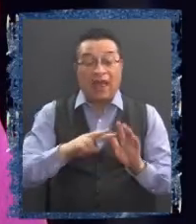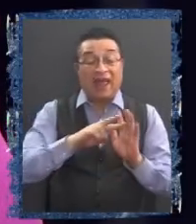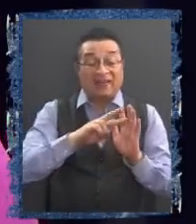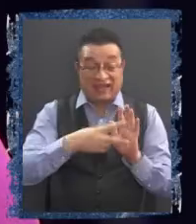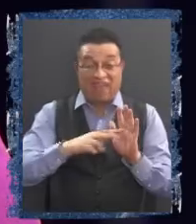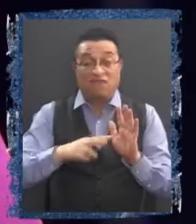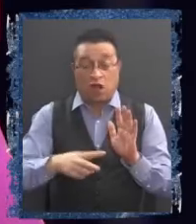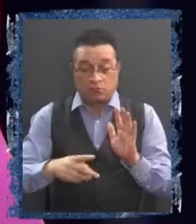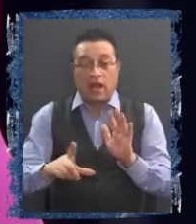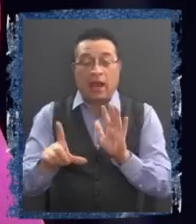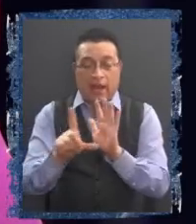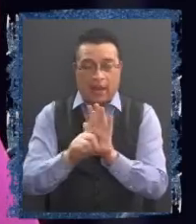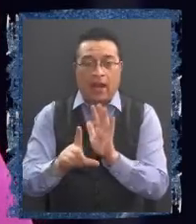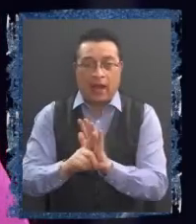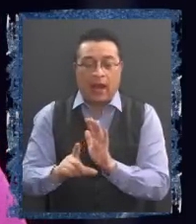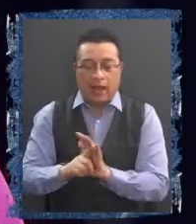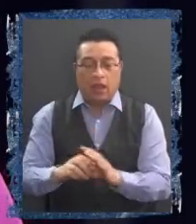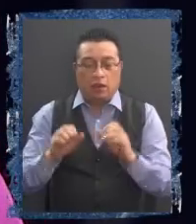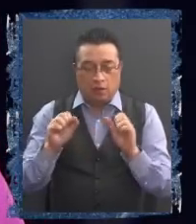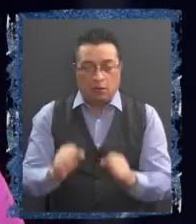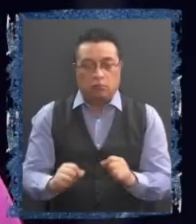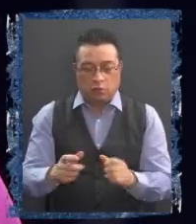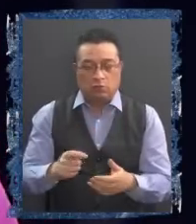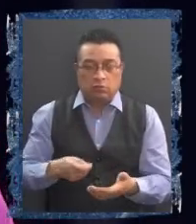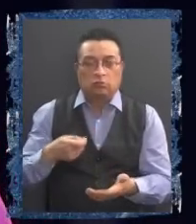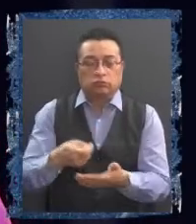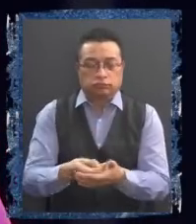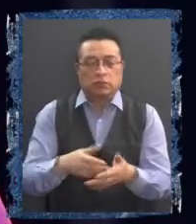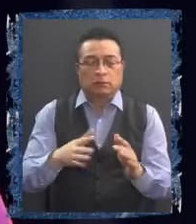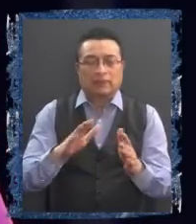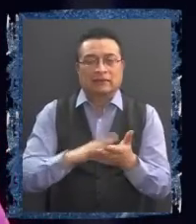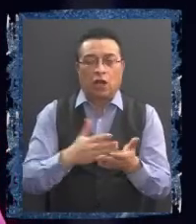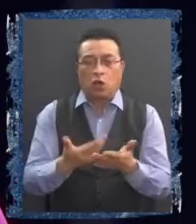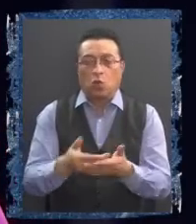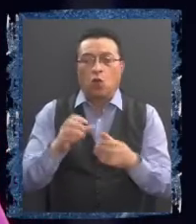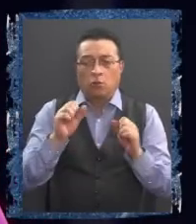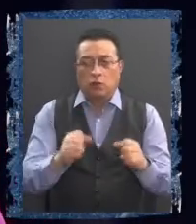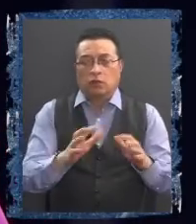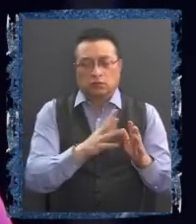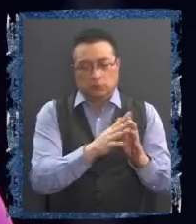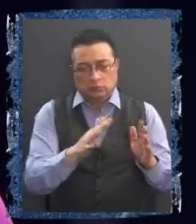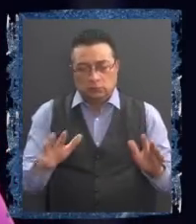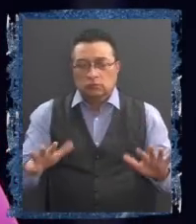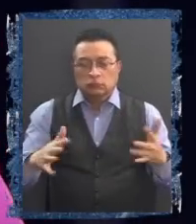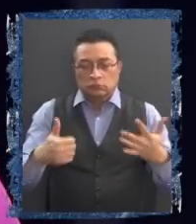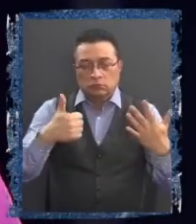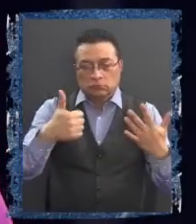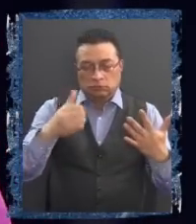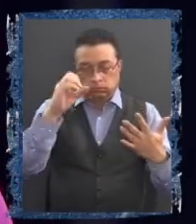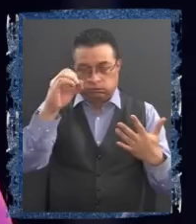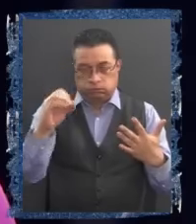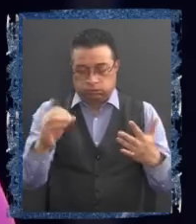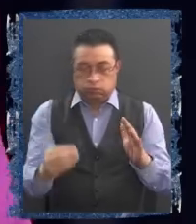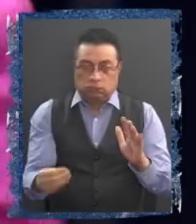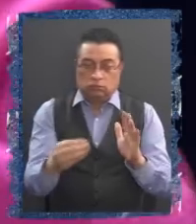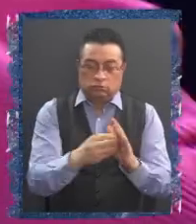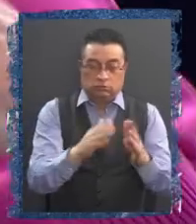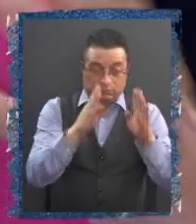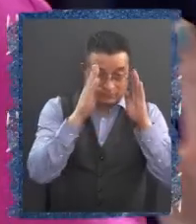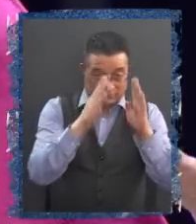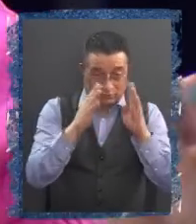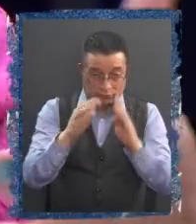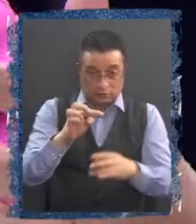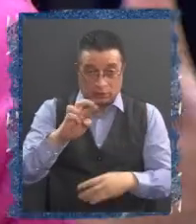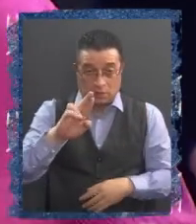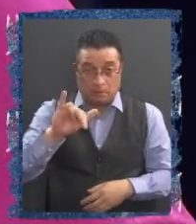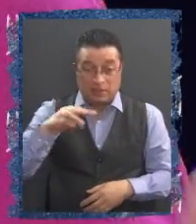y leyes que aseguren un presupuesto de años salud se va a demorar esto? que por lo menos sea el 6% y que la atención primaria, que es donde